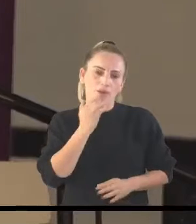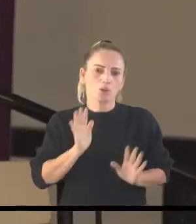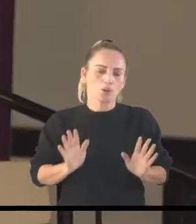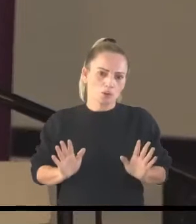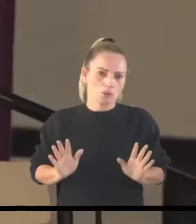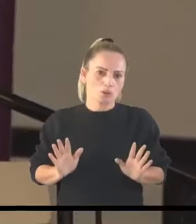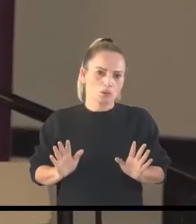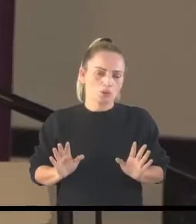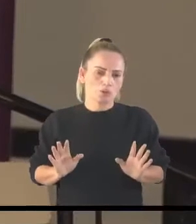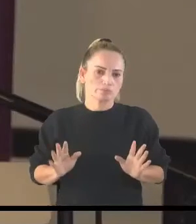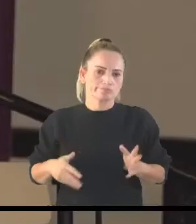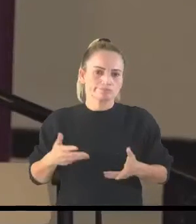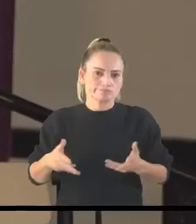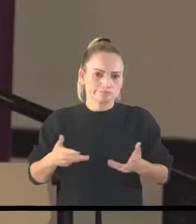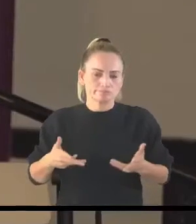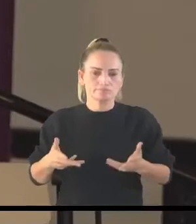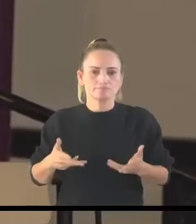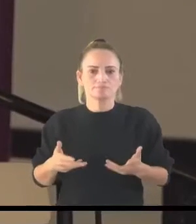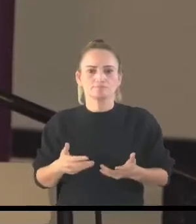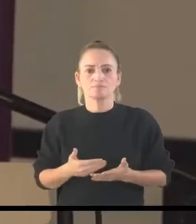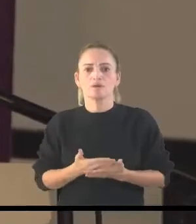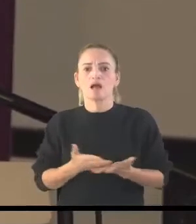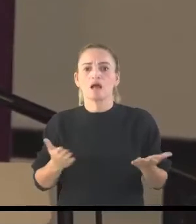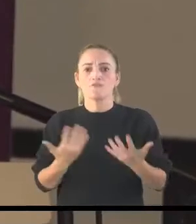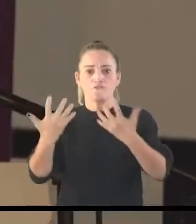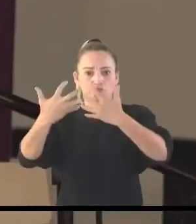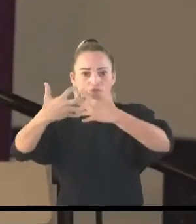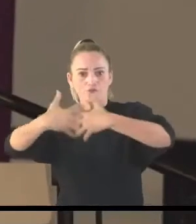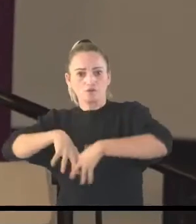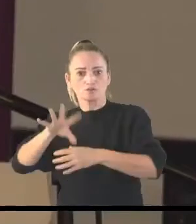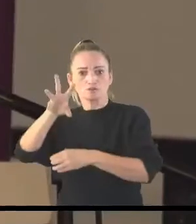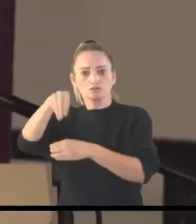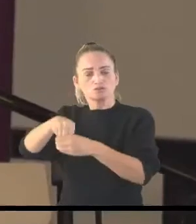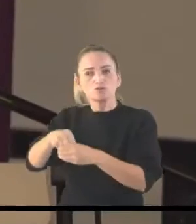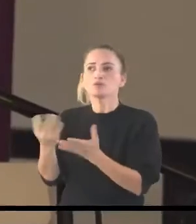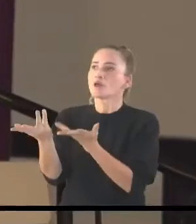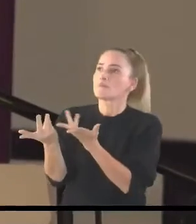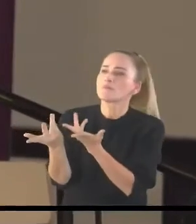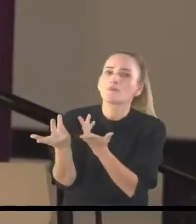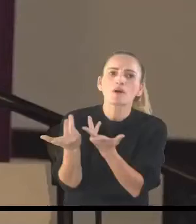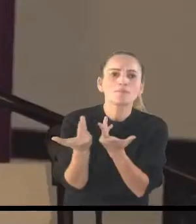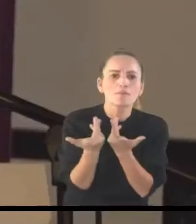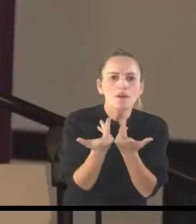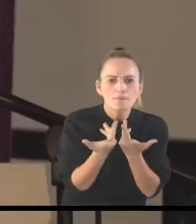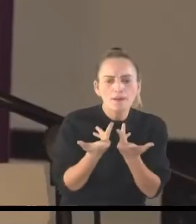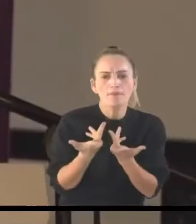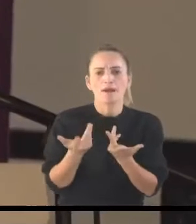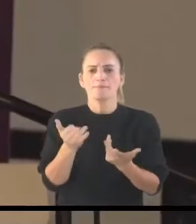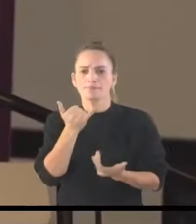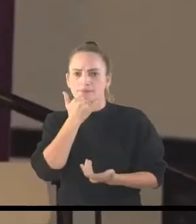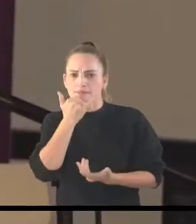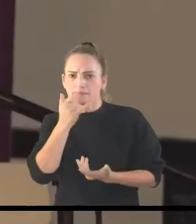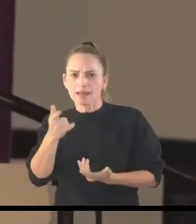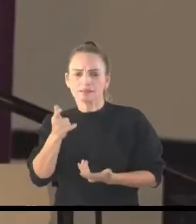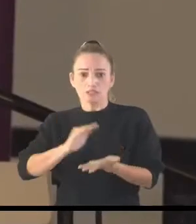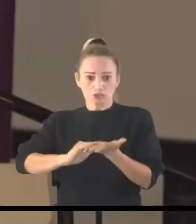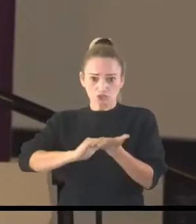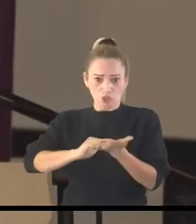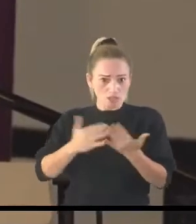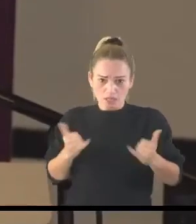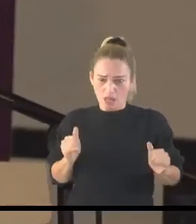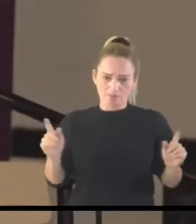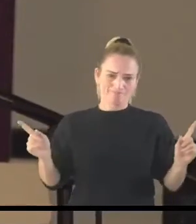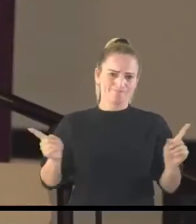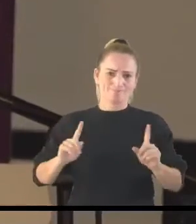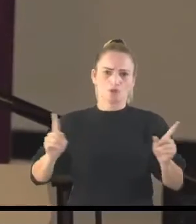hay y muchos funcionarios que nos pueden escuchar, no se sana de esa forma,